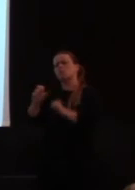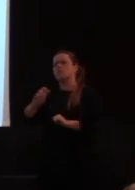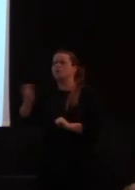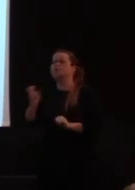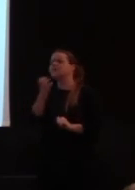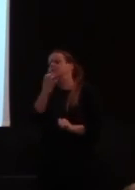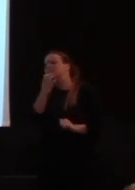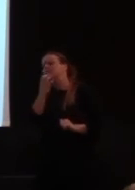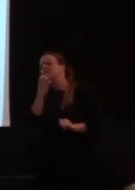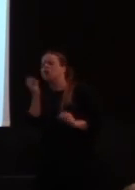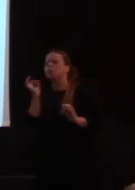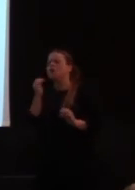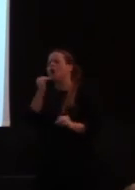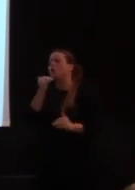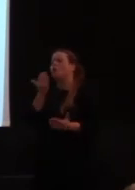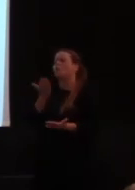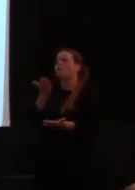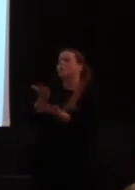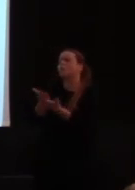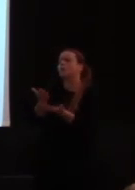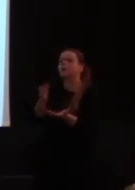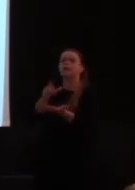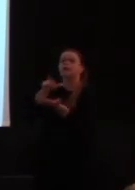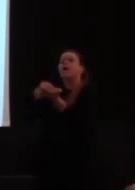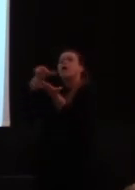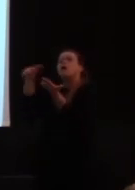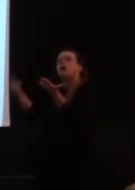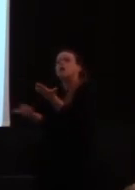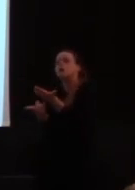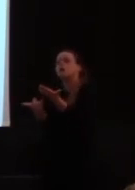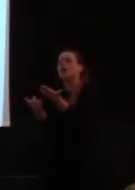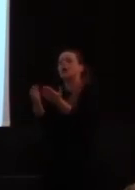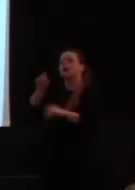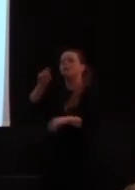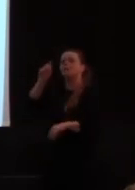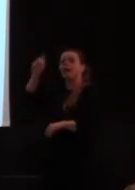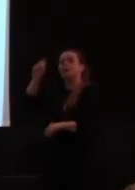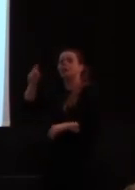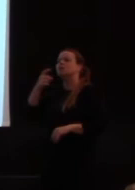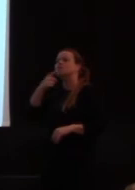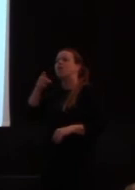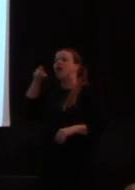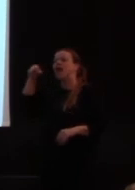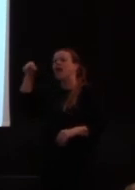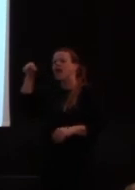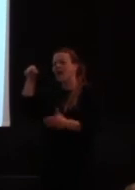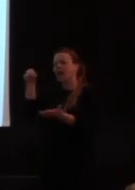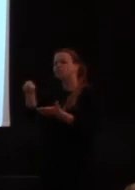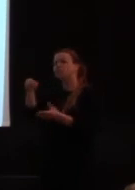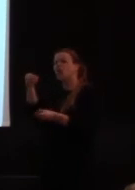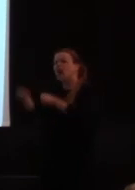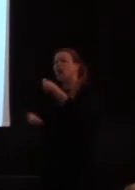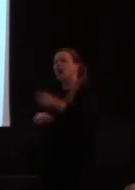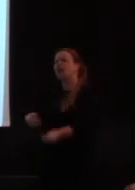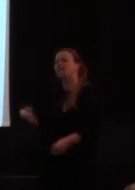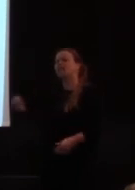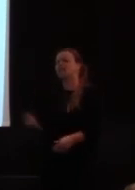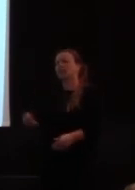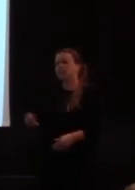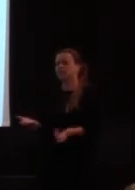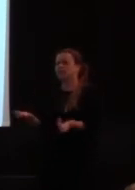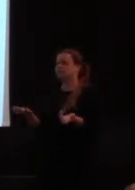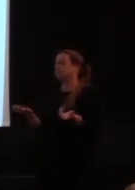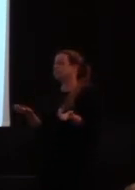lugar de. No sé si sabéis este lenguaje que a veces utilizamos los maestros. Esto me lo tenéis que hacer, ni lo tenéis que hacer, pues, ¿no?